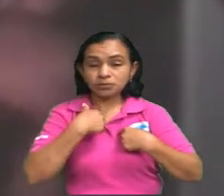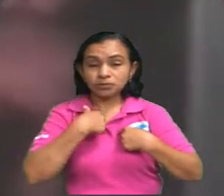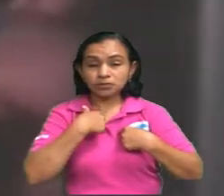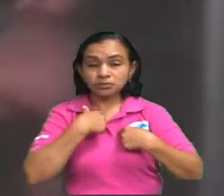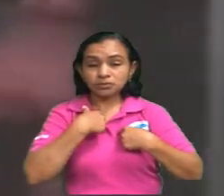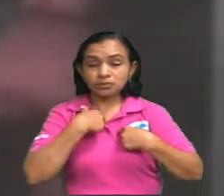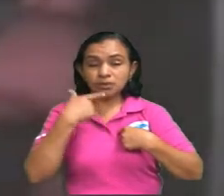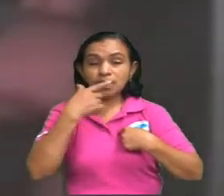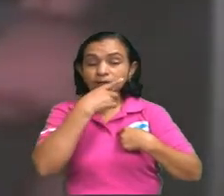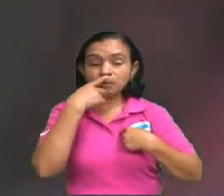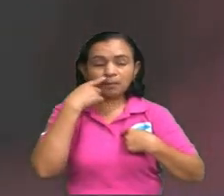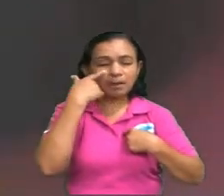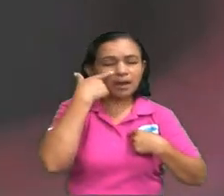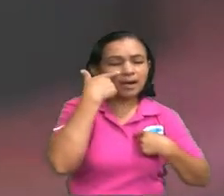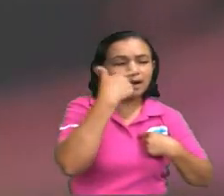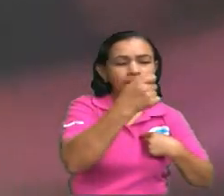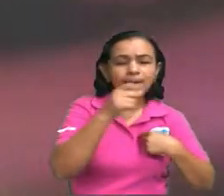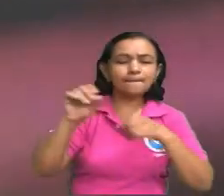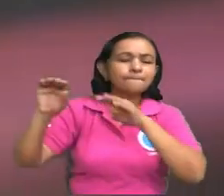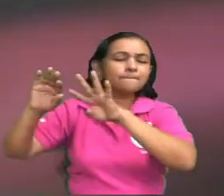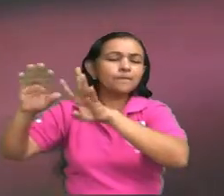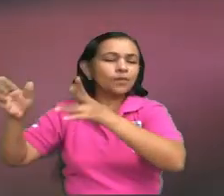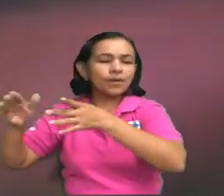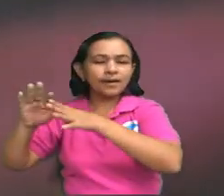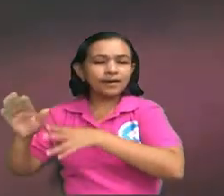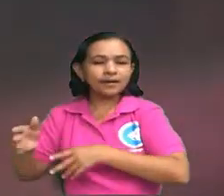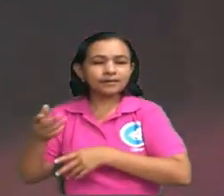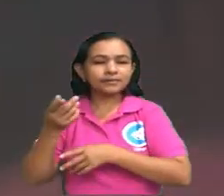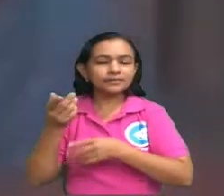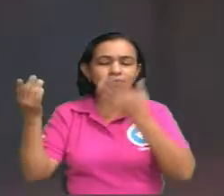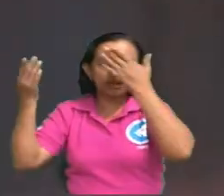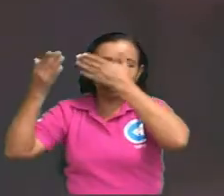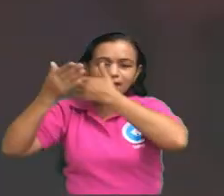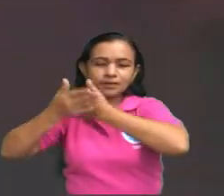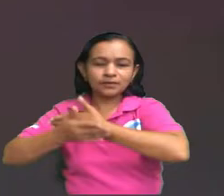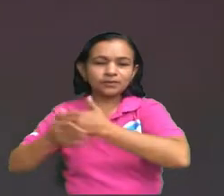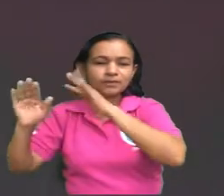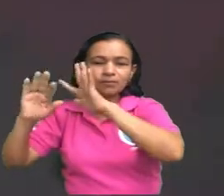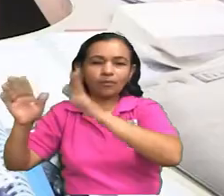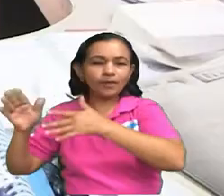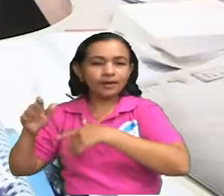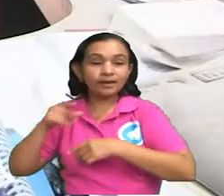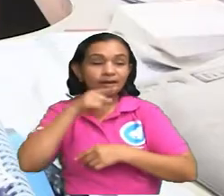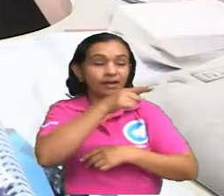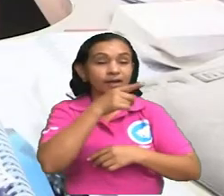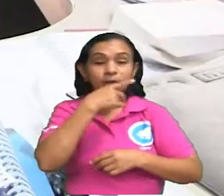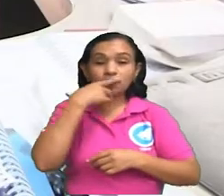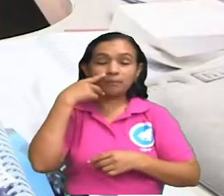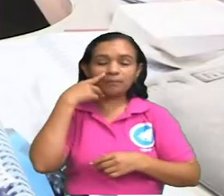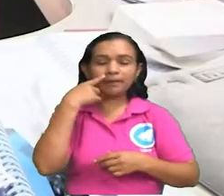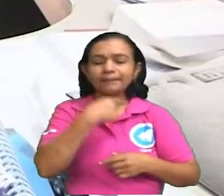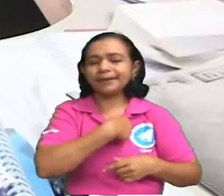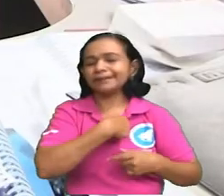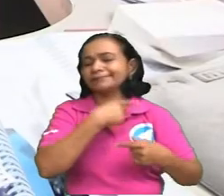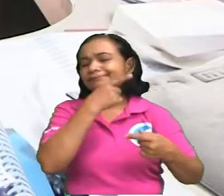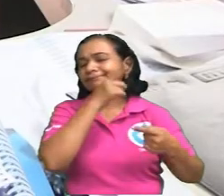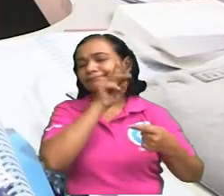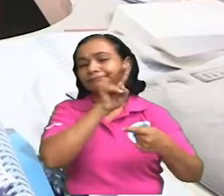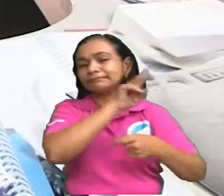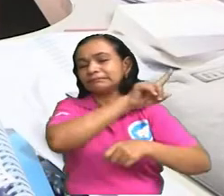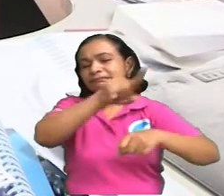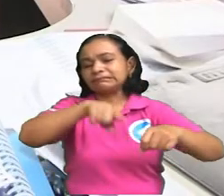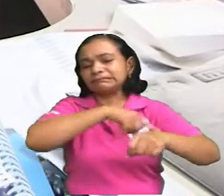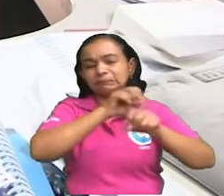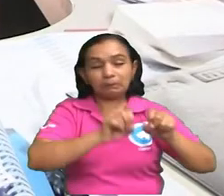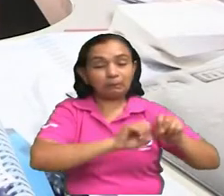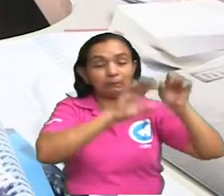mis mujeres, me dice, porque con mis mujeres solo las veo en la noche un rato, y a tu padre lo tuve que aguantar 24 horas